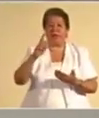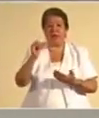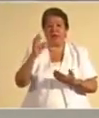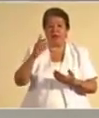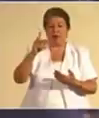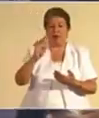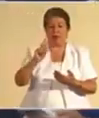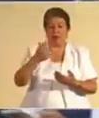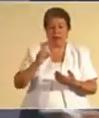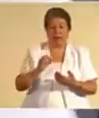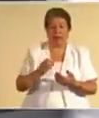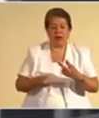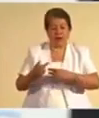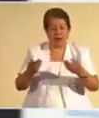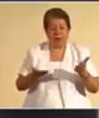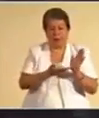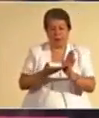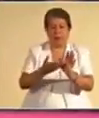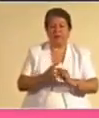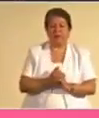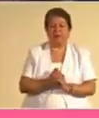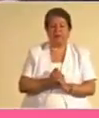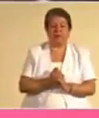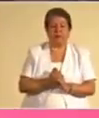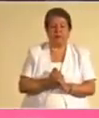haga uso de sus 2 minutos en esta ronda inicial.